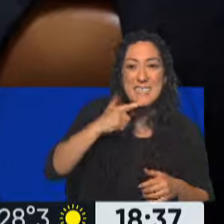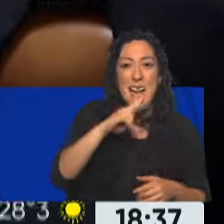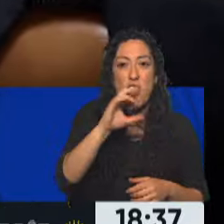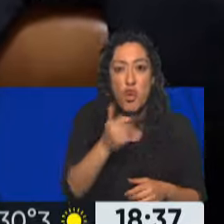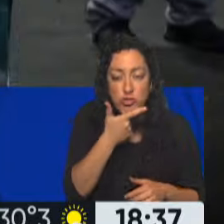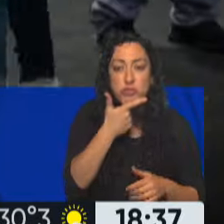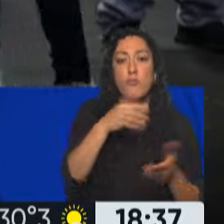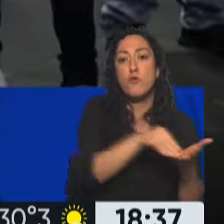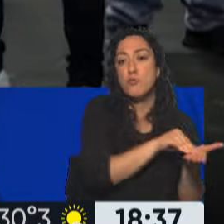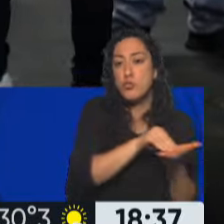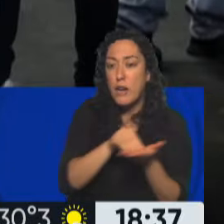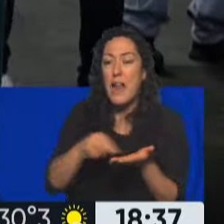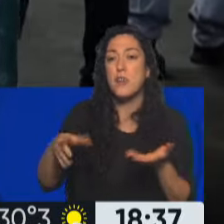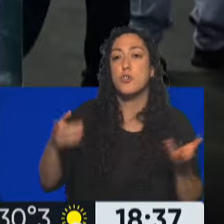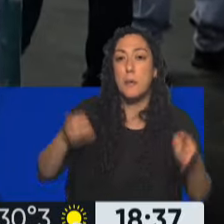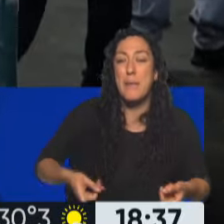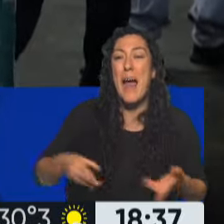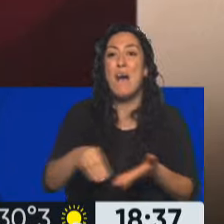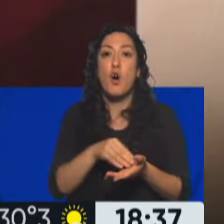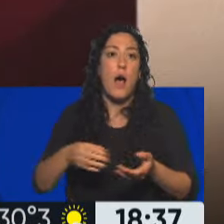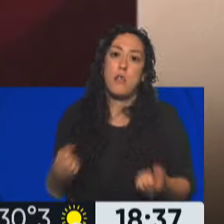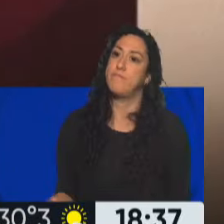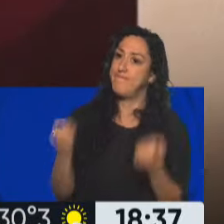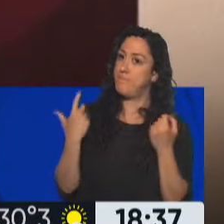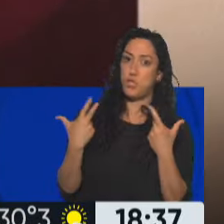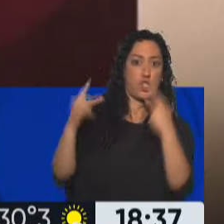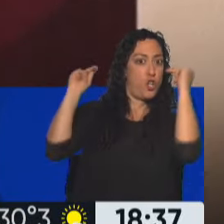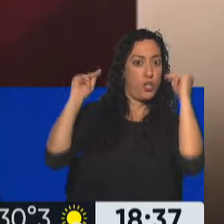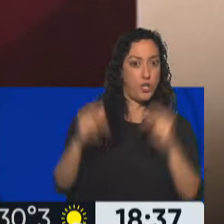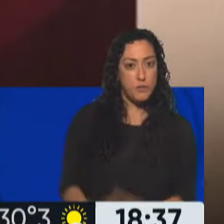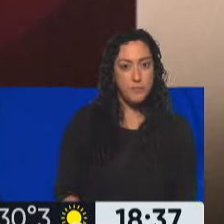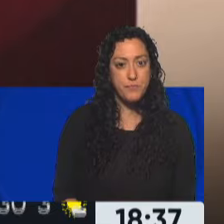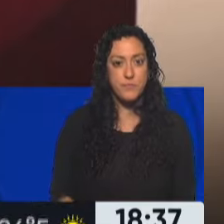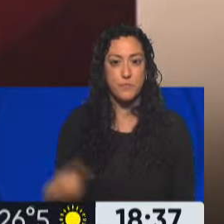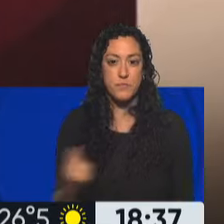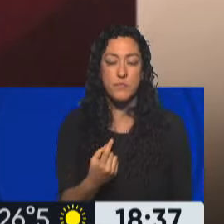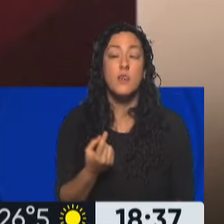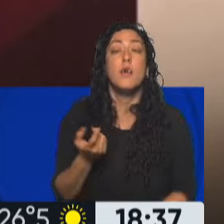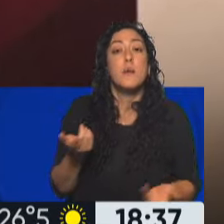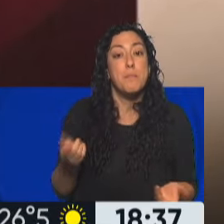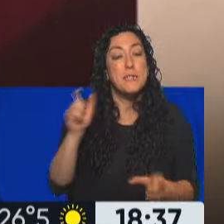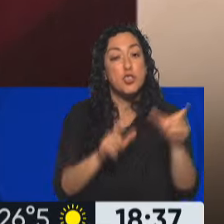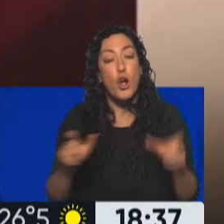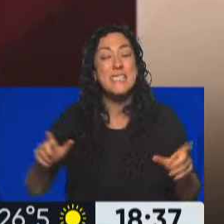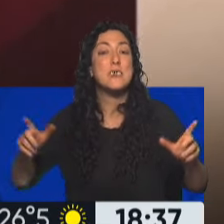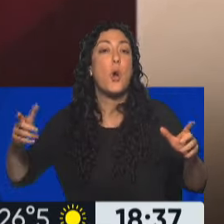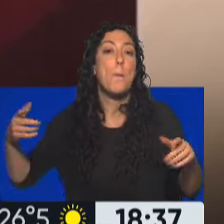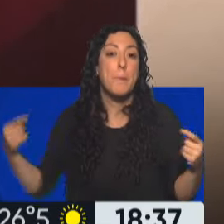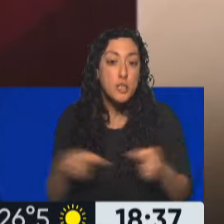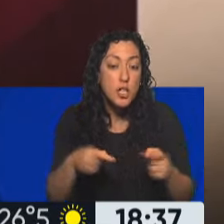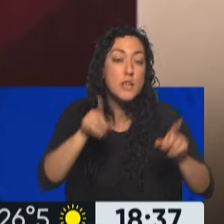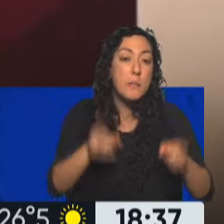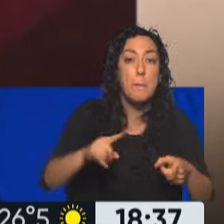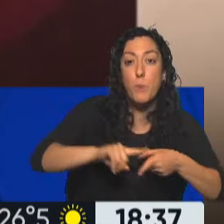totalidad de los funcionarios y abogados del Poder Judicial. Dirigentes de la oposición y algunos analistas